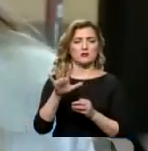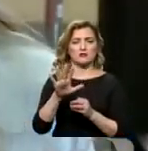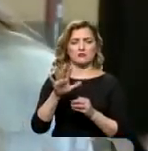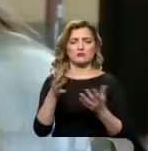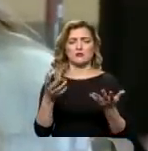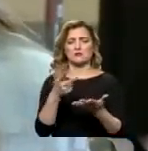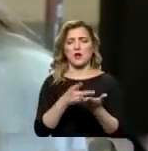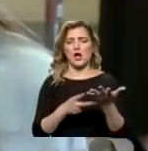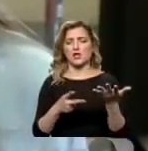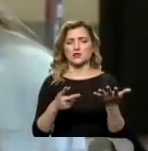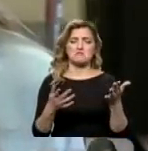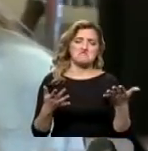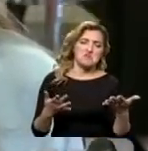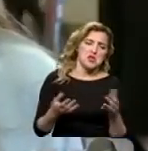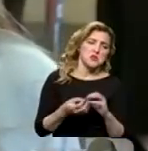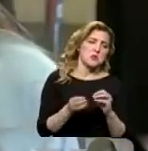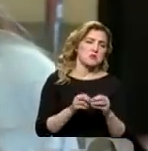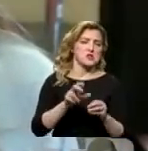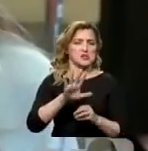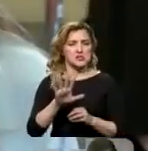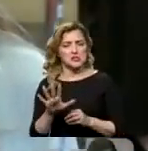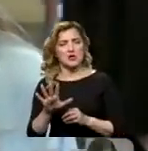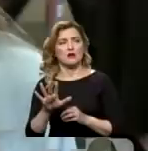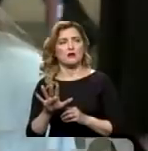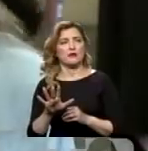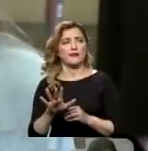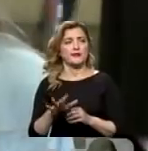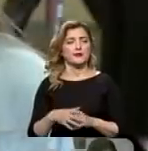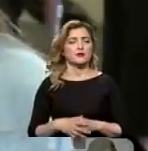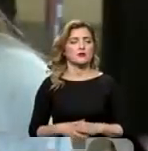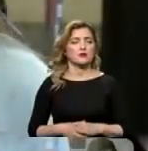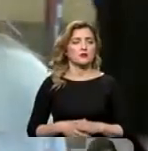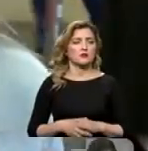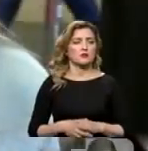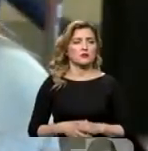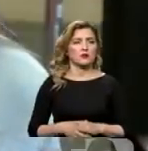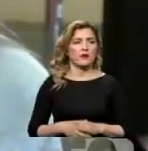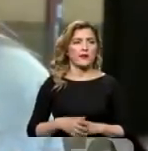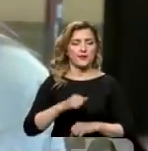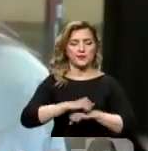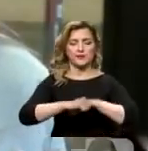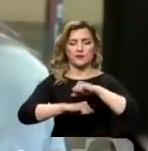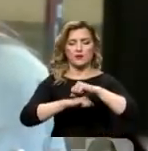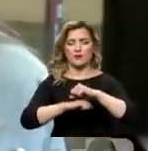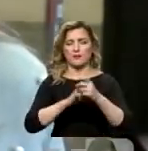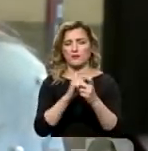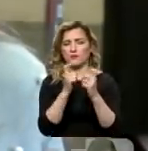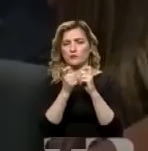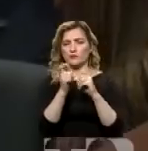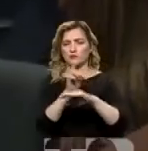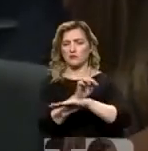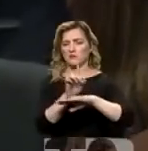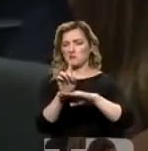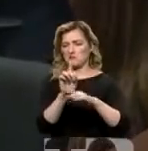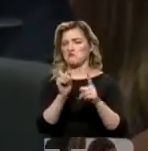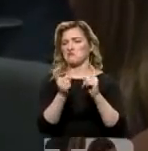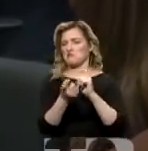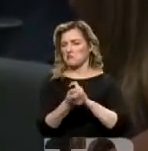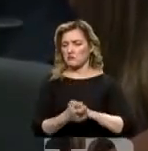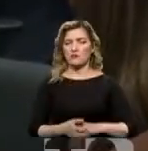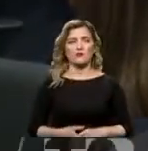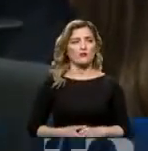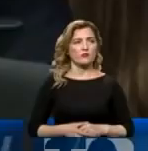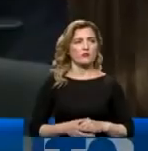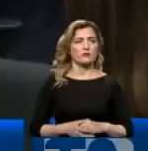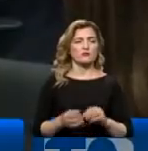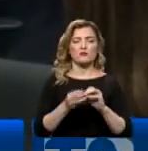Le vendría muy bien un refrescamiento a nivel de la parte estructural, a nivel de la parte directiva. Entre lo que hay que cambiar